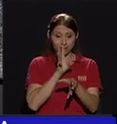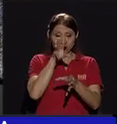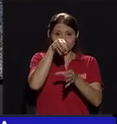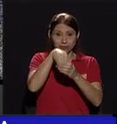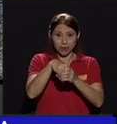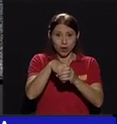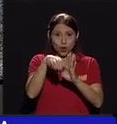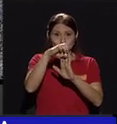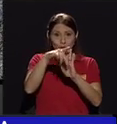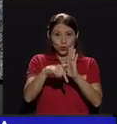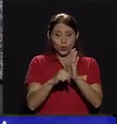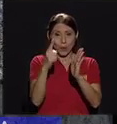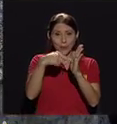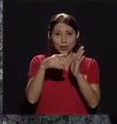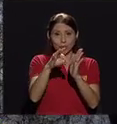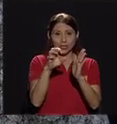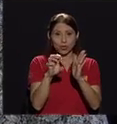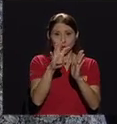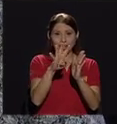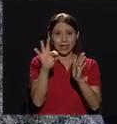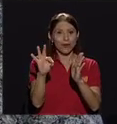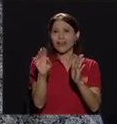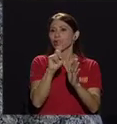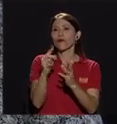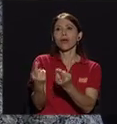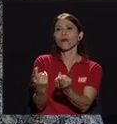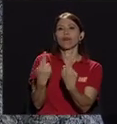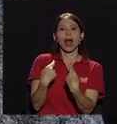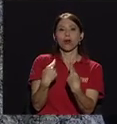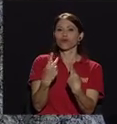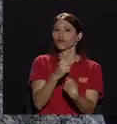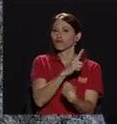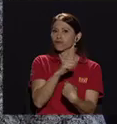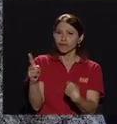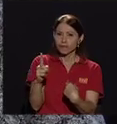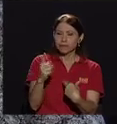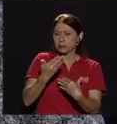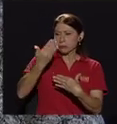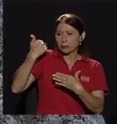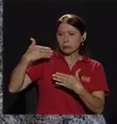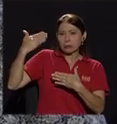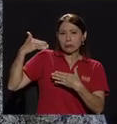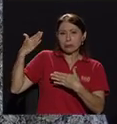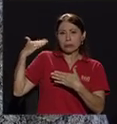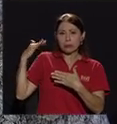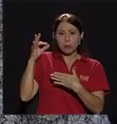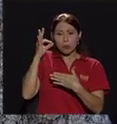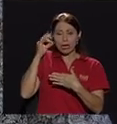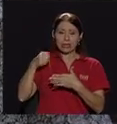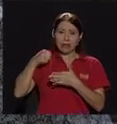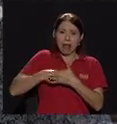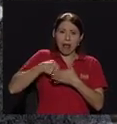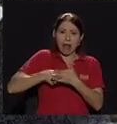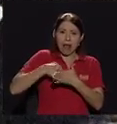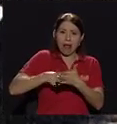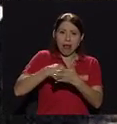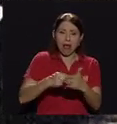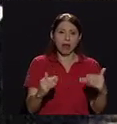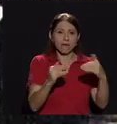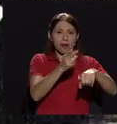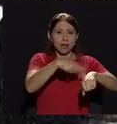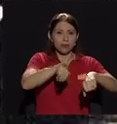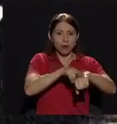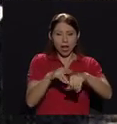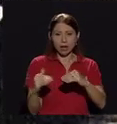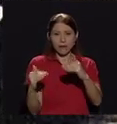la Constitución de 1949 no fue un regalo, sino que fue el fruto de una lucha de las mujeres tanto a nivel nacional